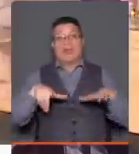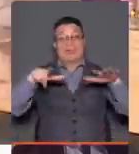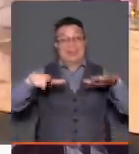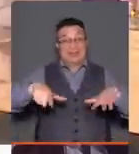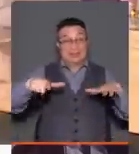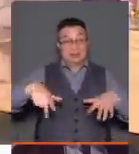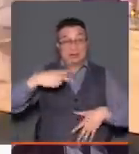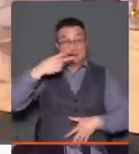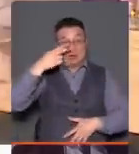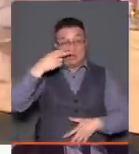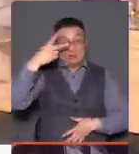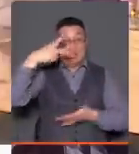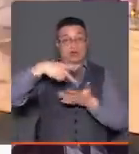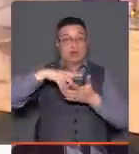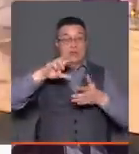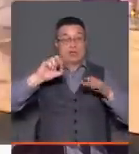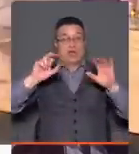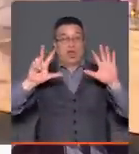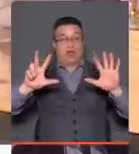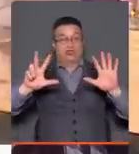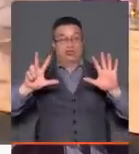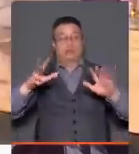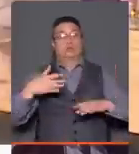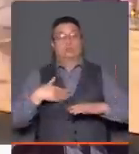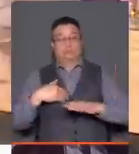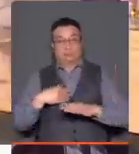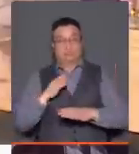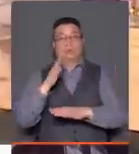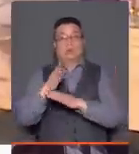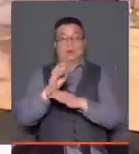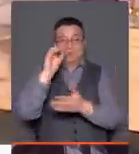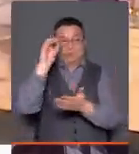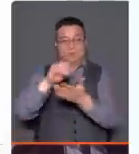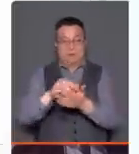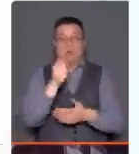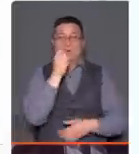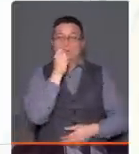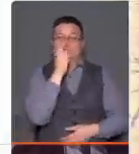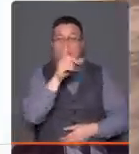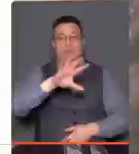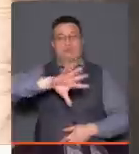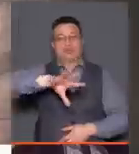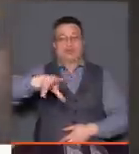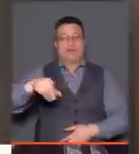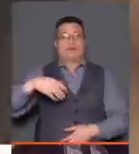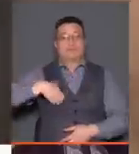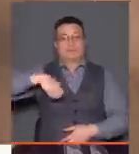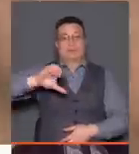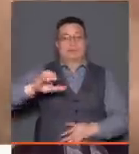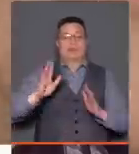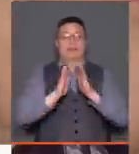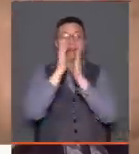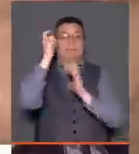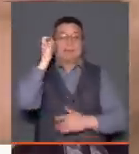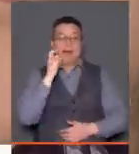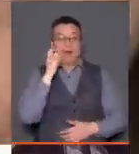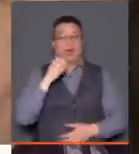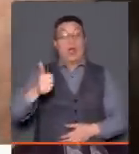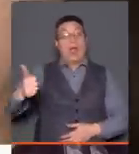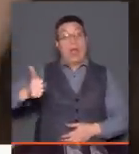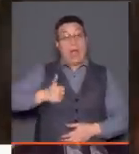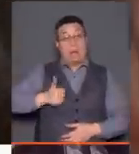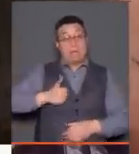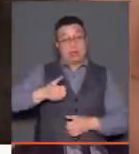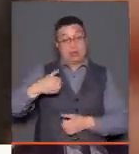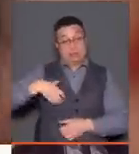del 2008 yo fui a poner una denuncia por un robo a la pdi de San Bernardo el inspector me toma